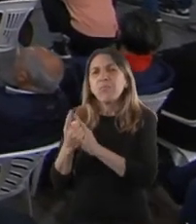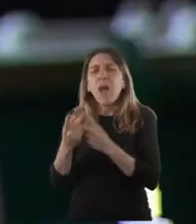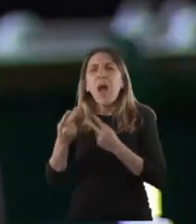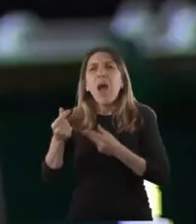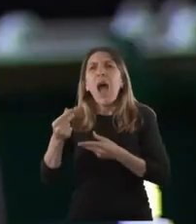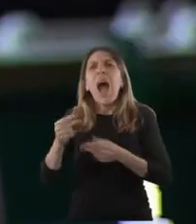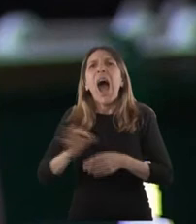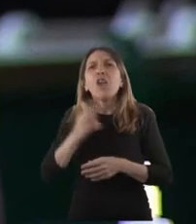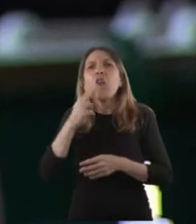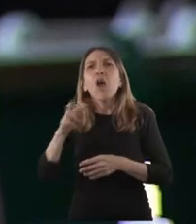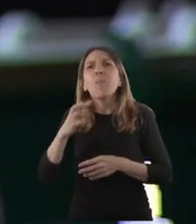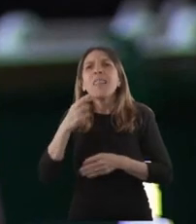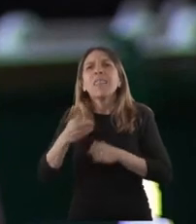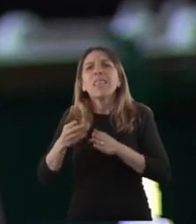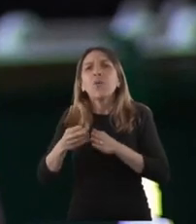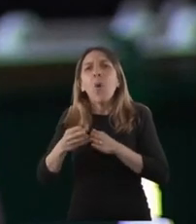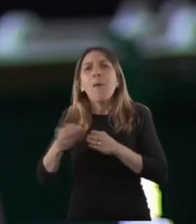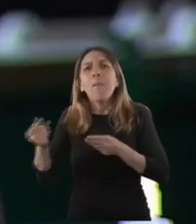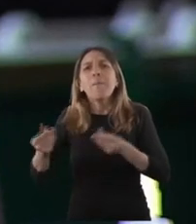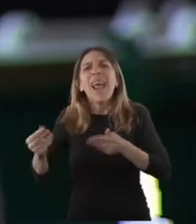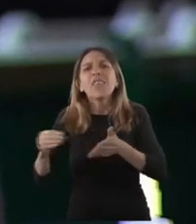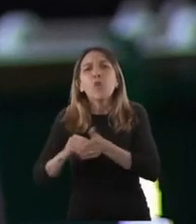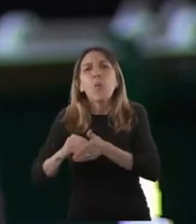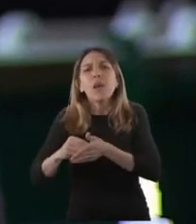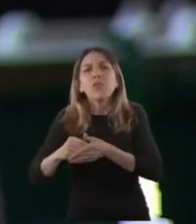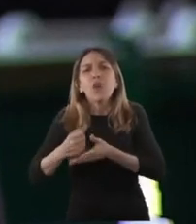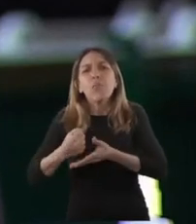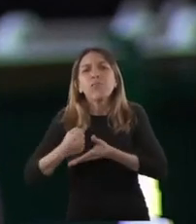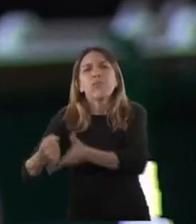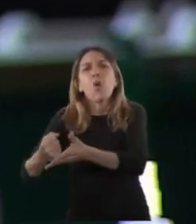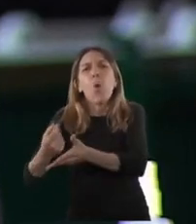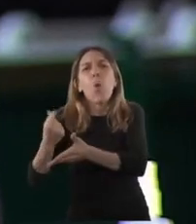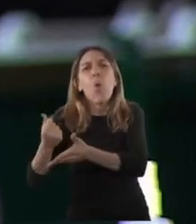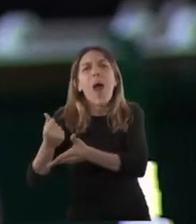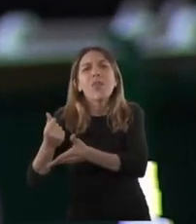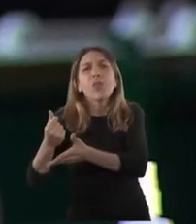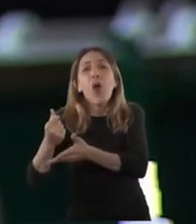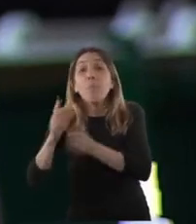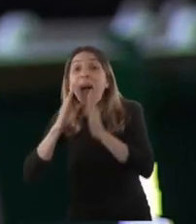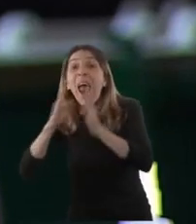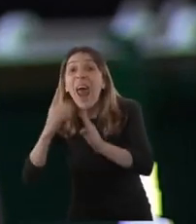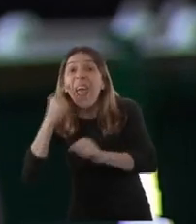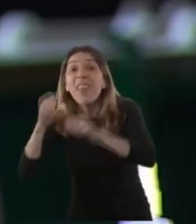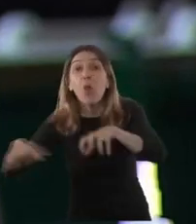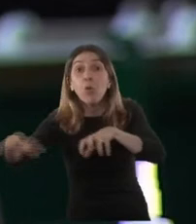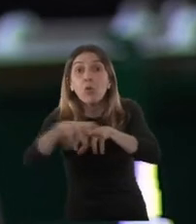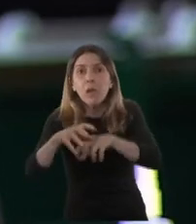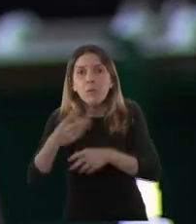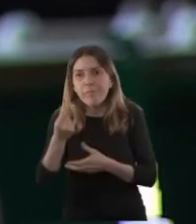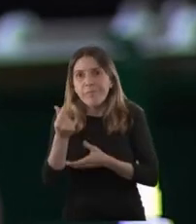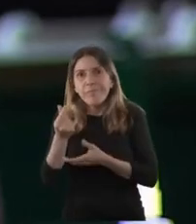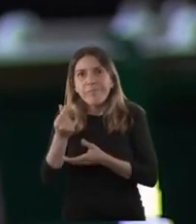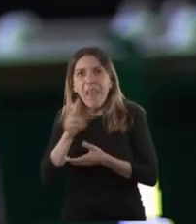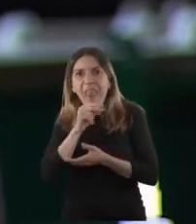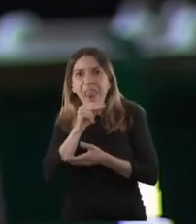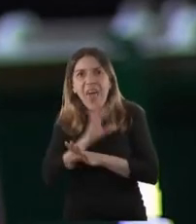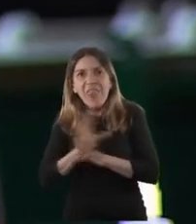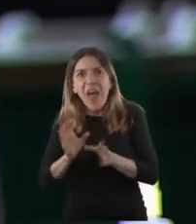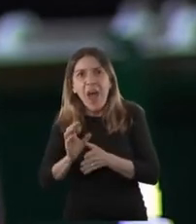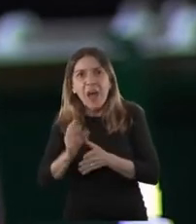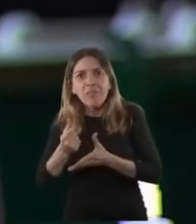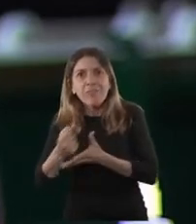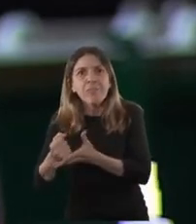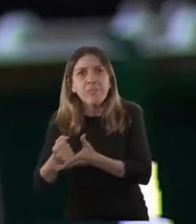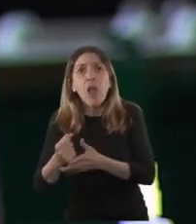en 2019, que ahí arrancábamos a fines de ese año, en parques industriales? Cero. ¿Cuánto está previsto